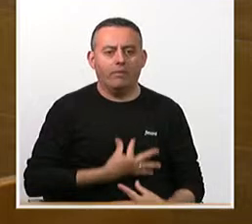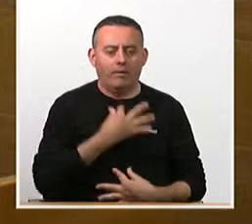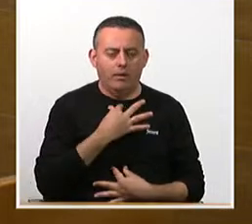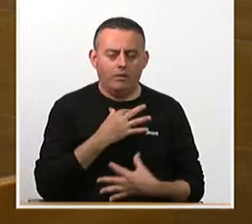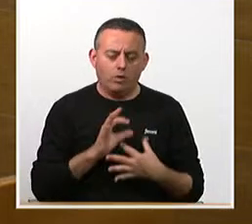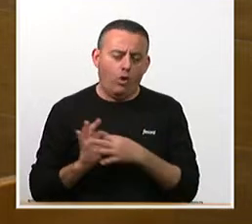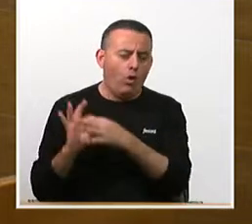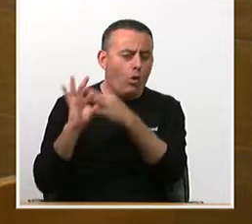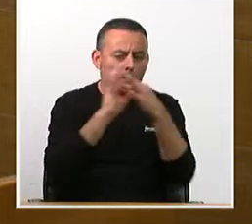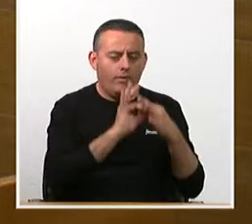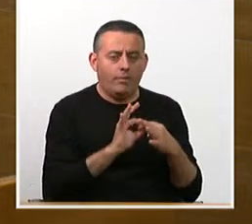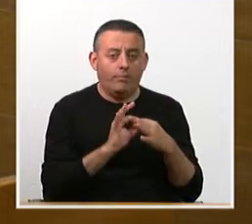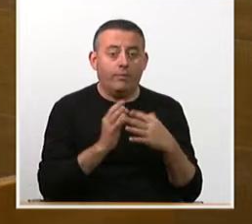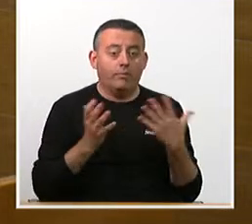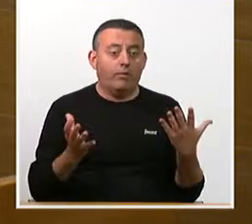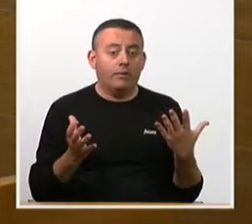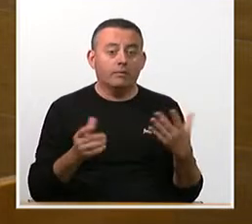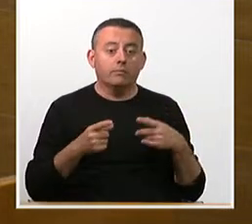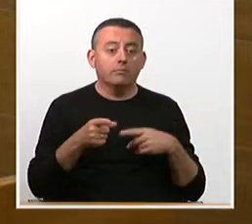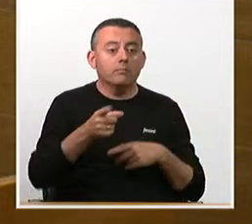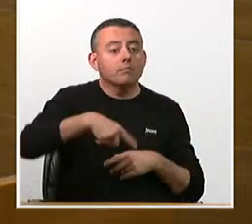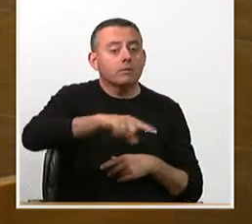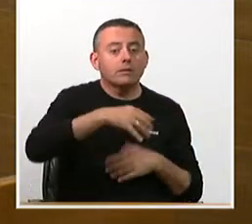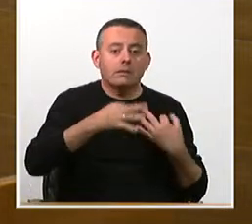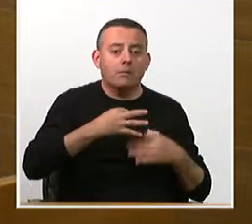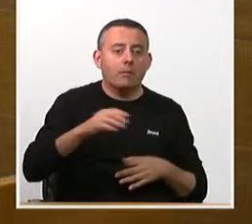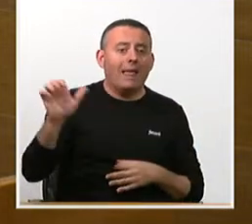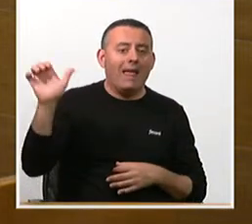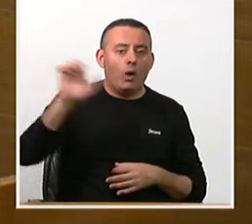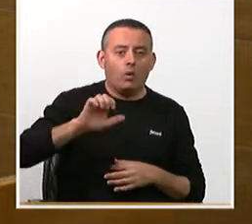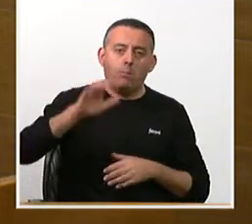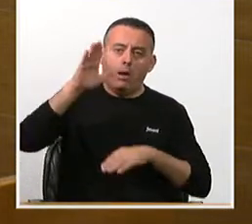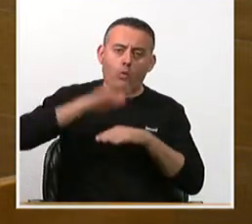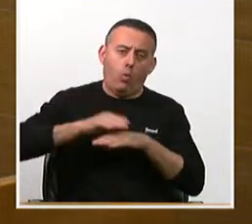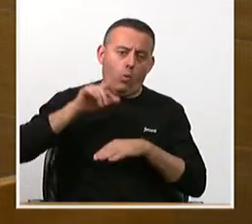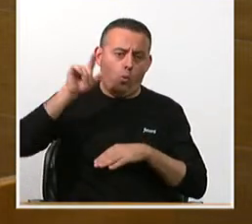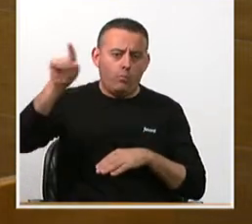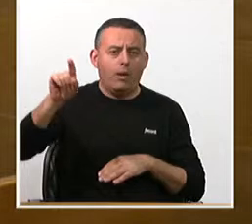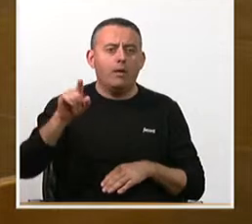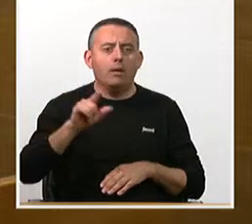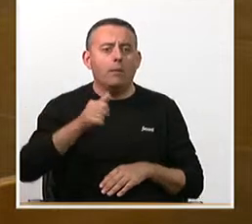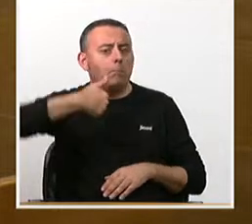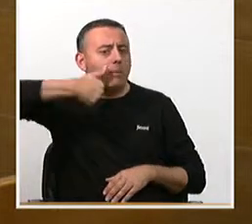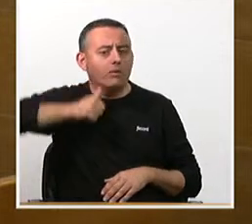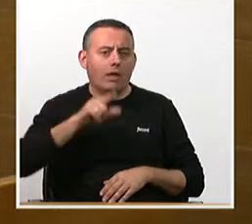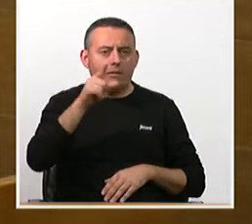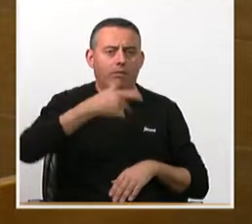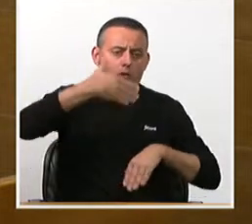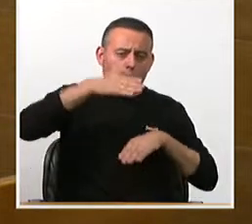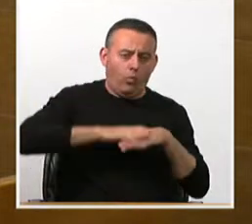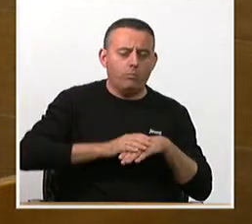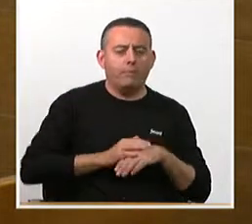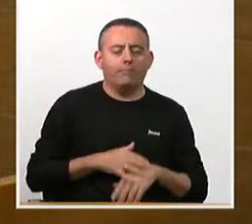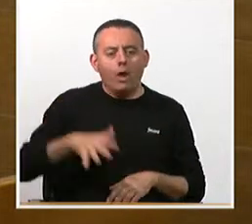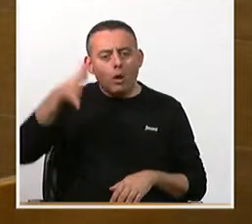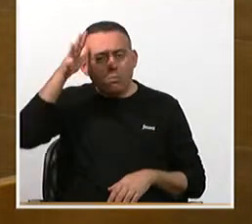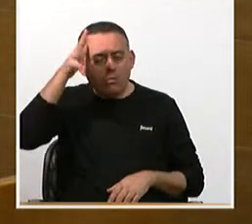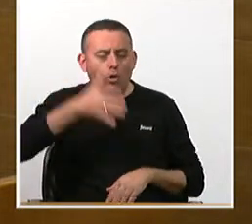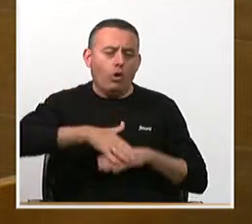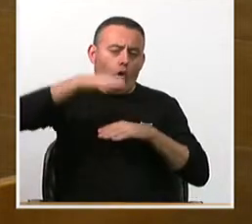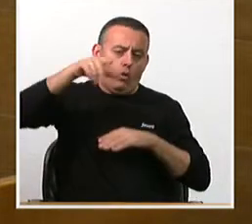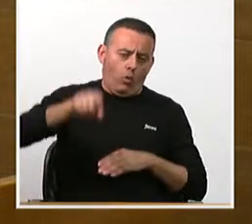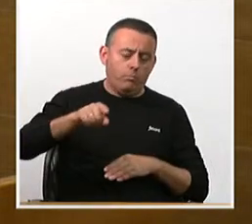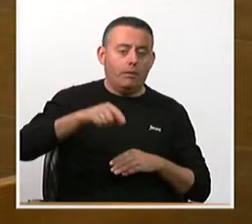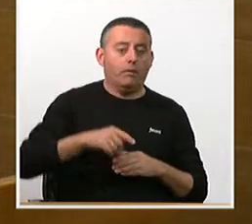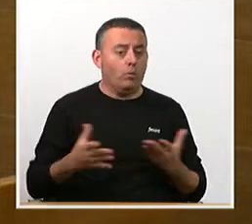todo momento echen la culpa de todo a Europa a Pedro Sánchez a los municipios ya está bien han de asumir las responsabilidades